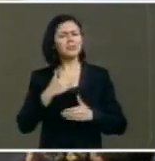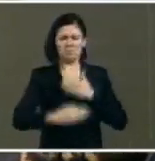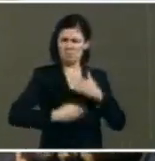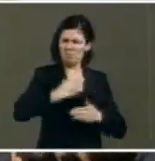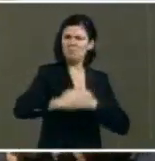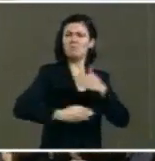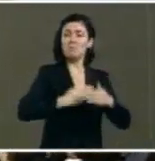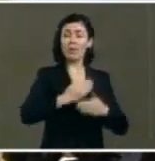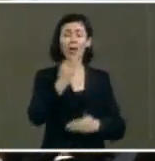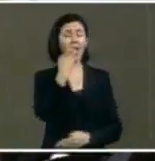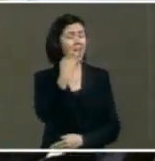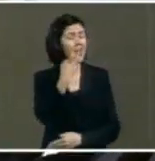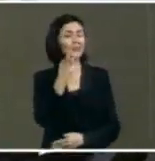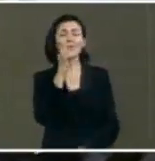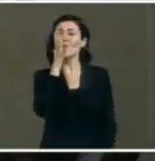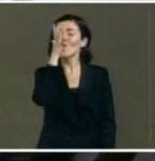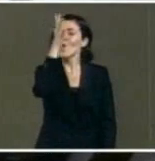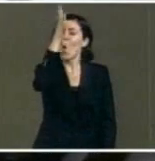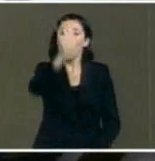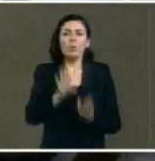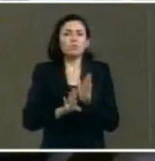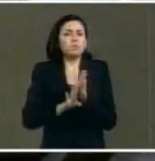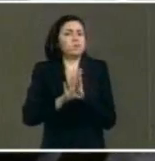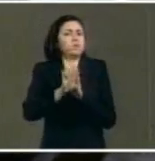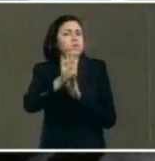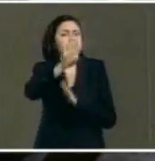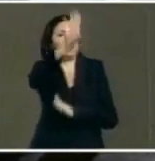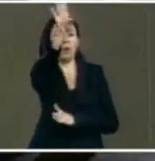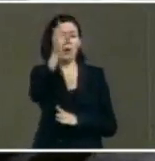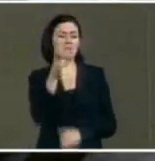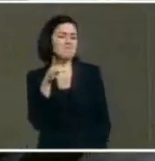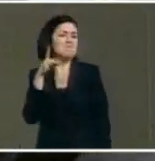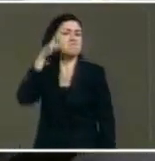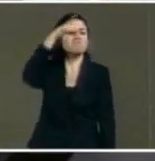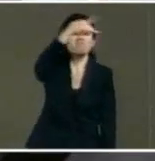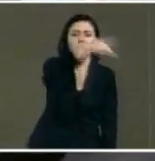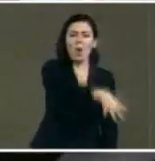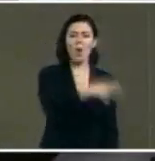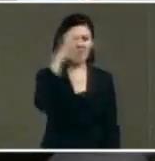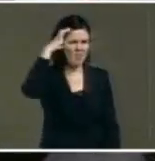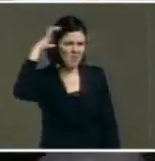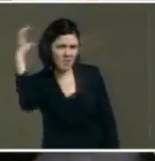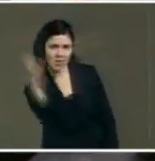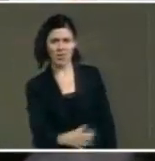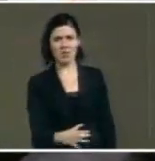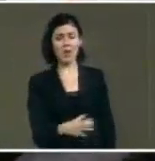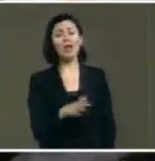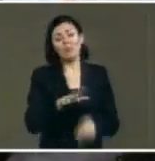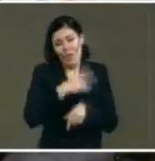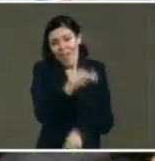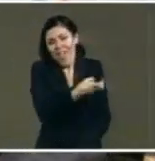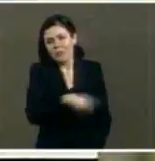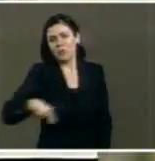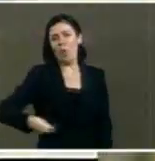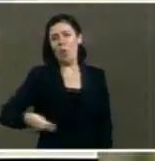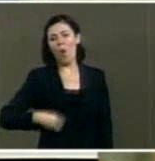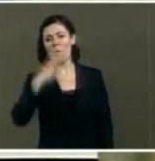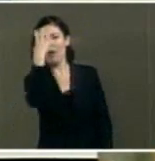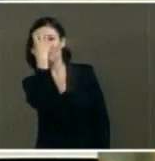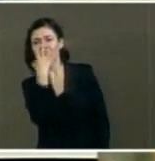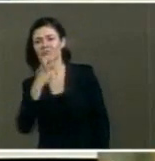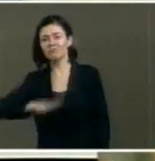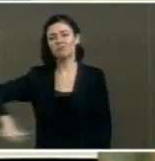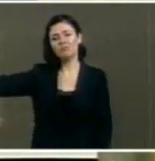atrás y nos liberaremos de la esclavitud, de la criminalidad que nos amenaza y que es la que nos entristece. Y